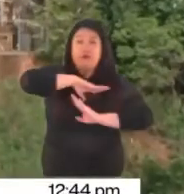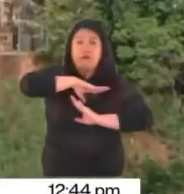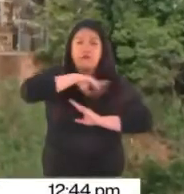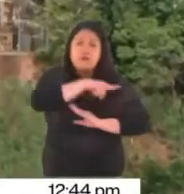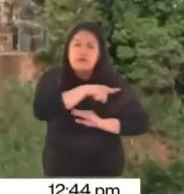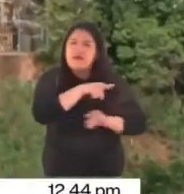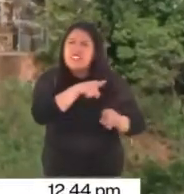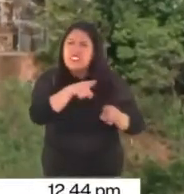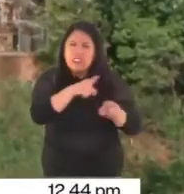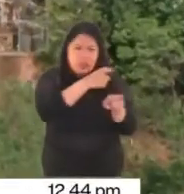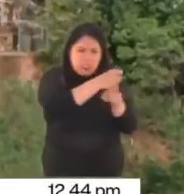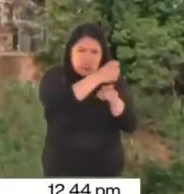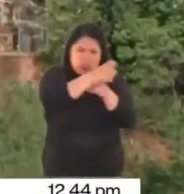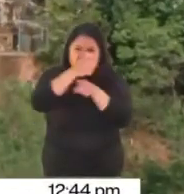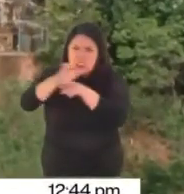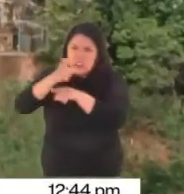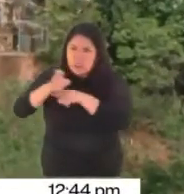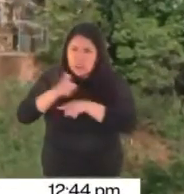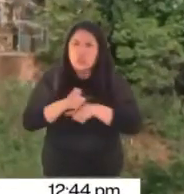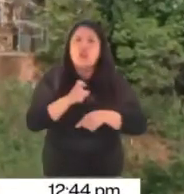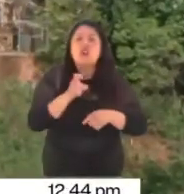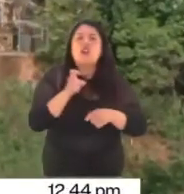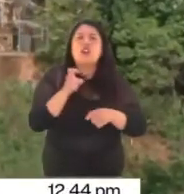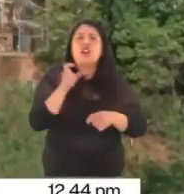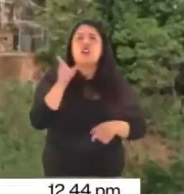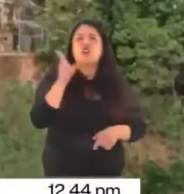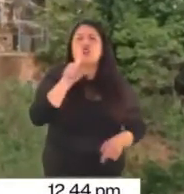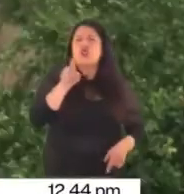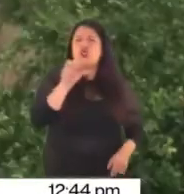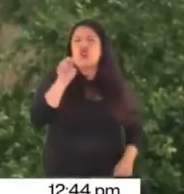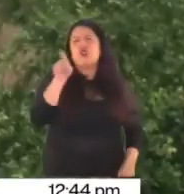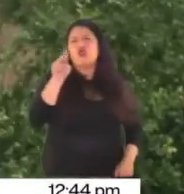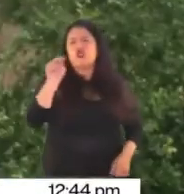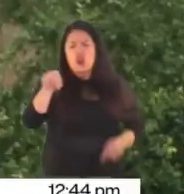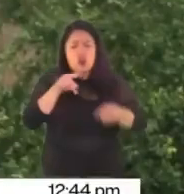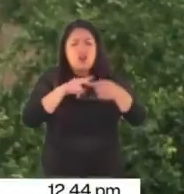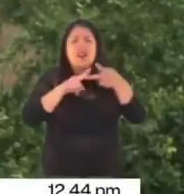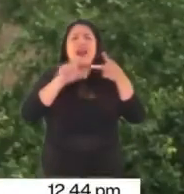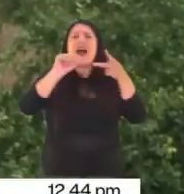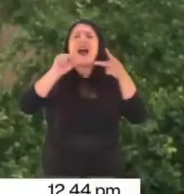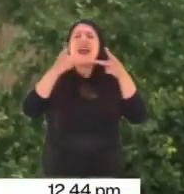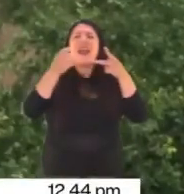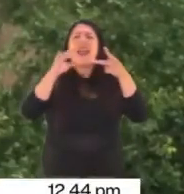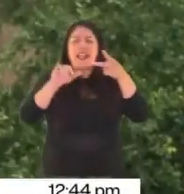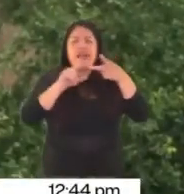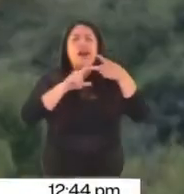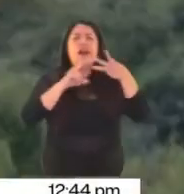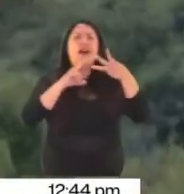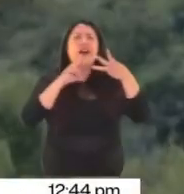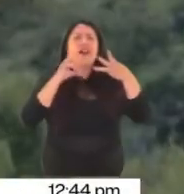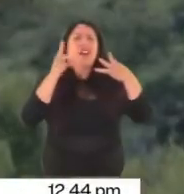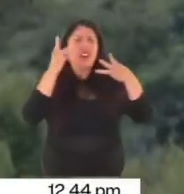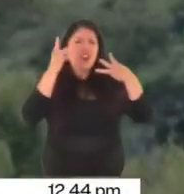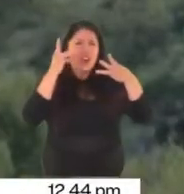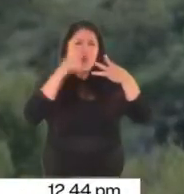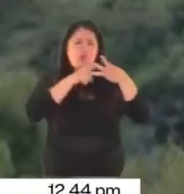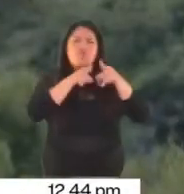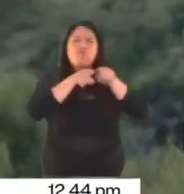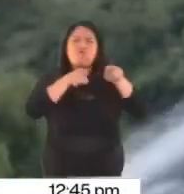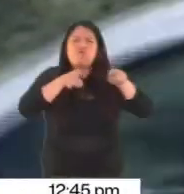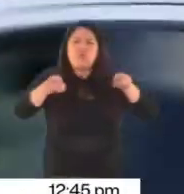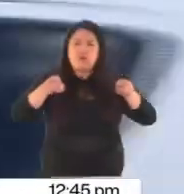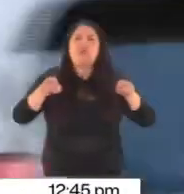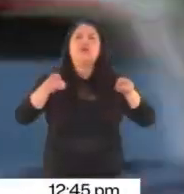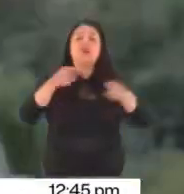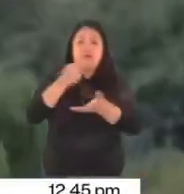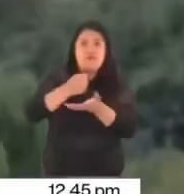sembrando el terror en municipios como Sonsón, Argelia y también en Río Negro. Por eso el aumento de la recompensa, pero